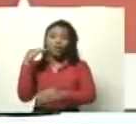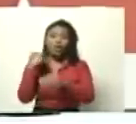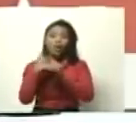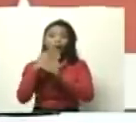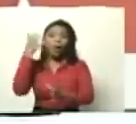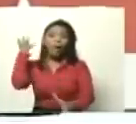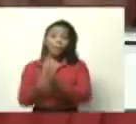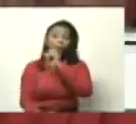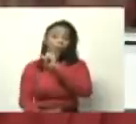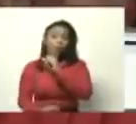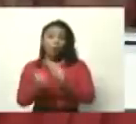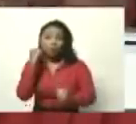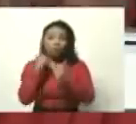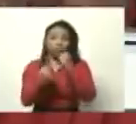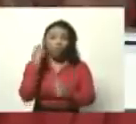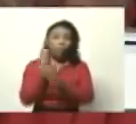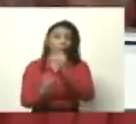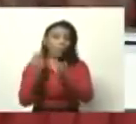las piernas